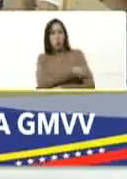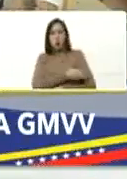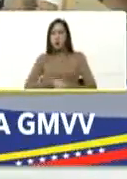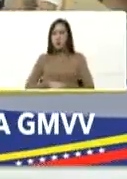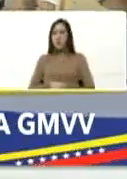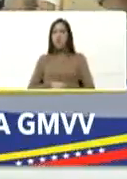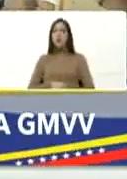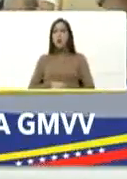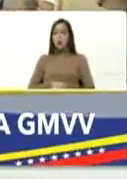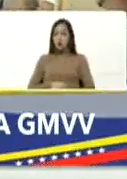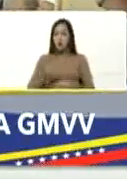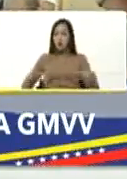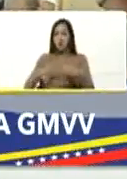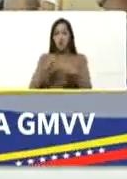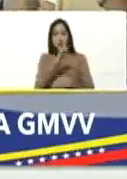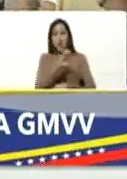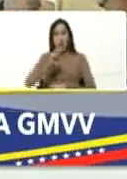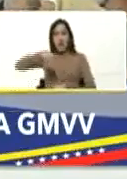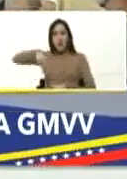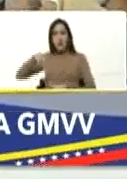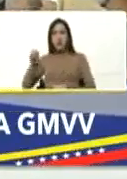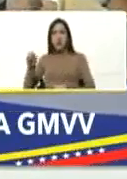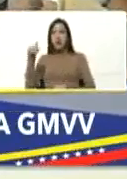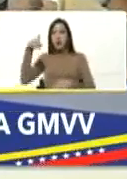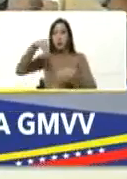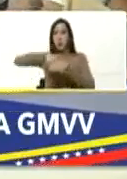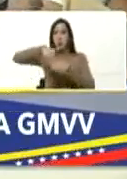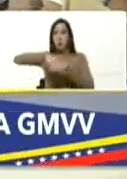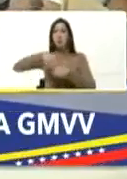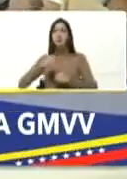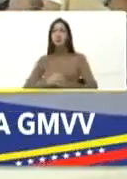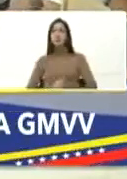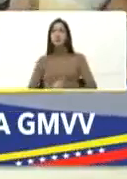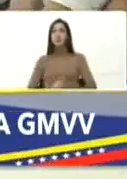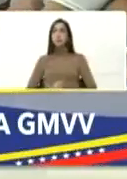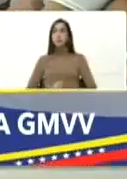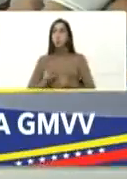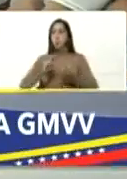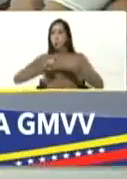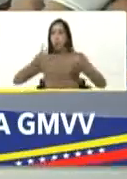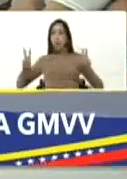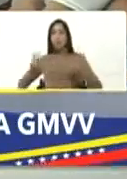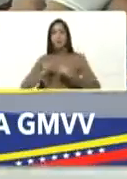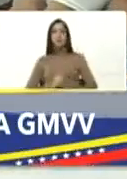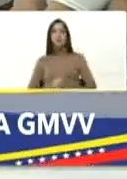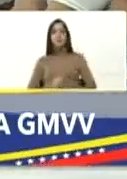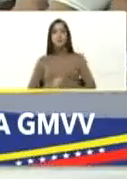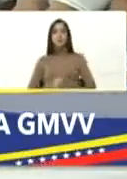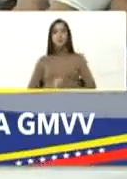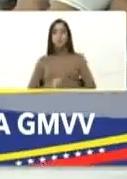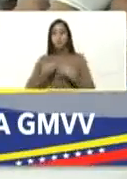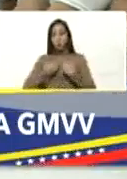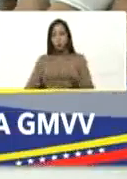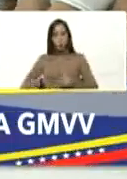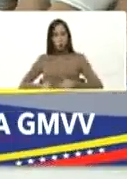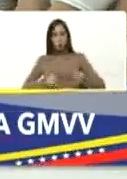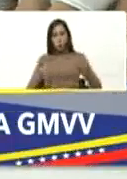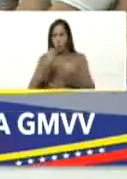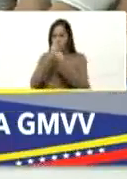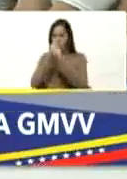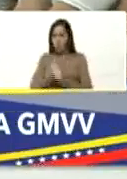poder electoral, del Consejo Nacional Electoral. A votar por la paz. A votar por abrirle camino a la